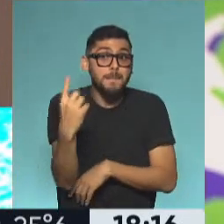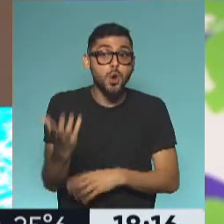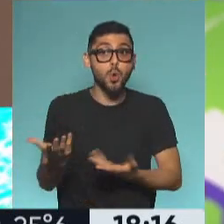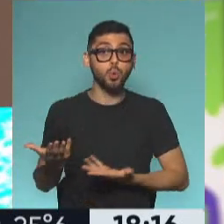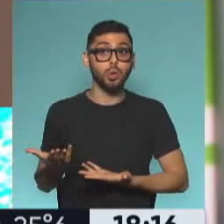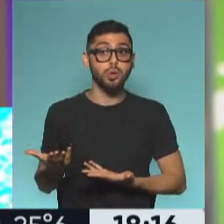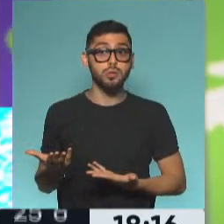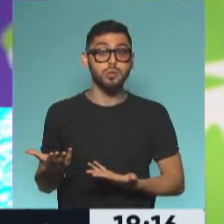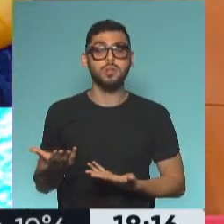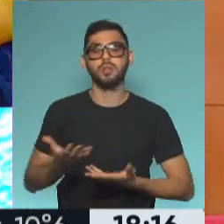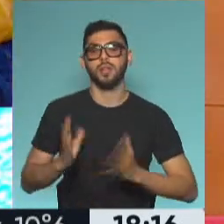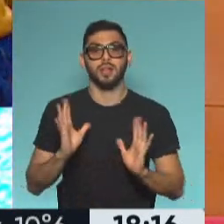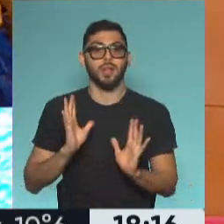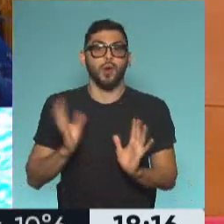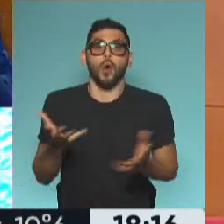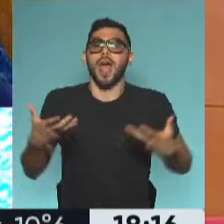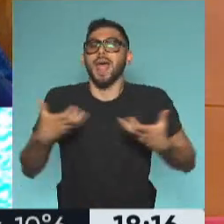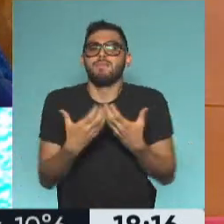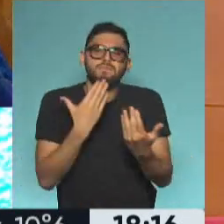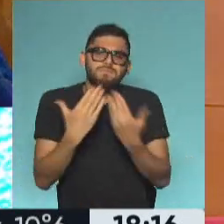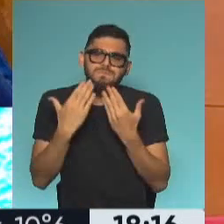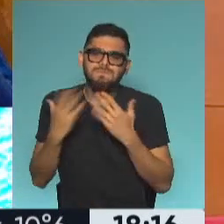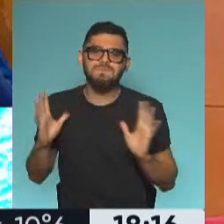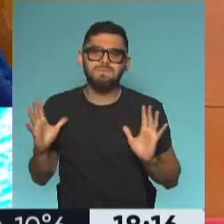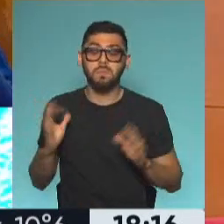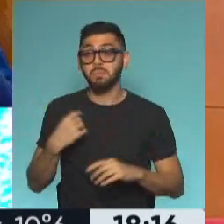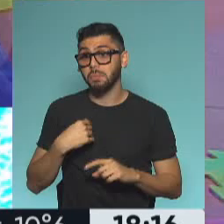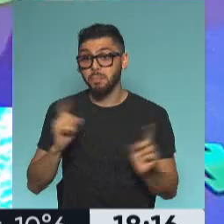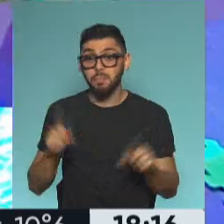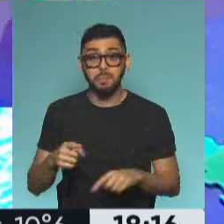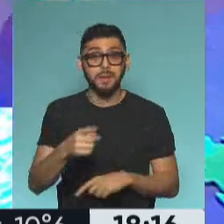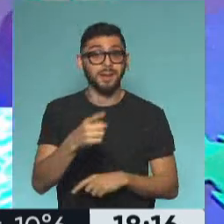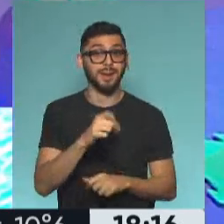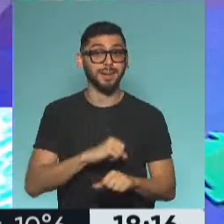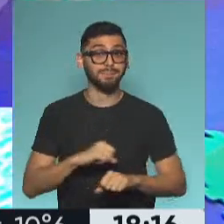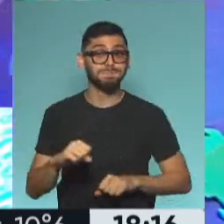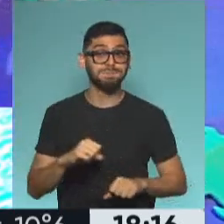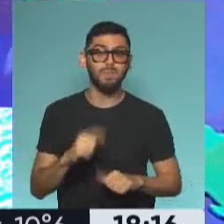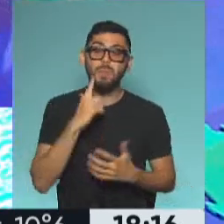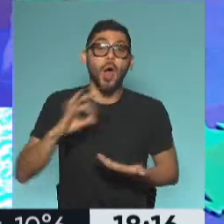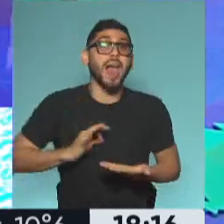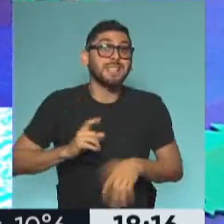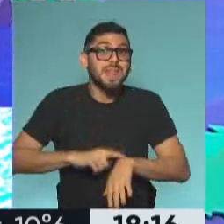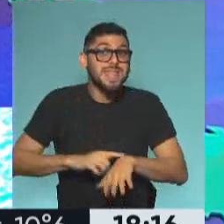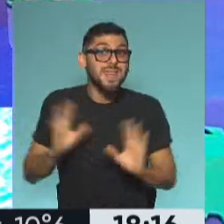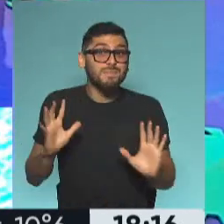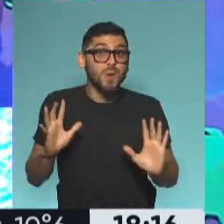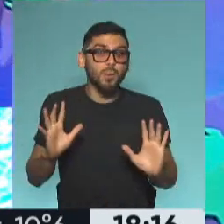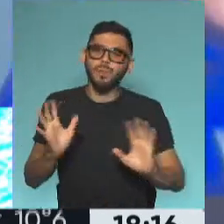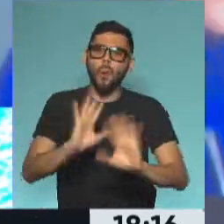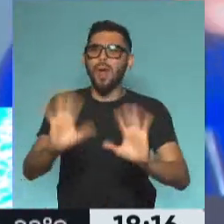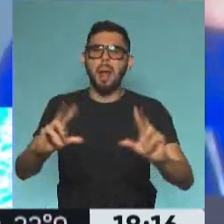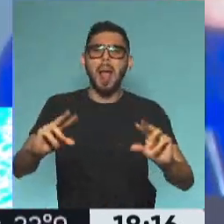Tenemos en cuenta todas las voces del equipo. Yo no lo puedo creer, claro. Está... Pero bueno, los exámenes tienen un tiempo. No, pero basta